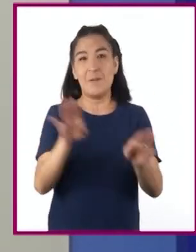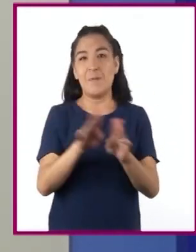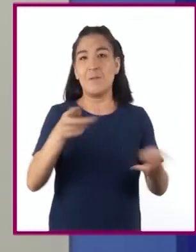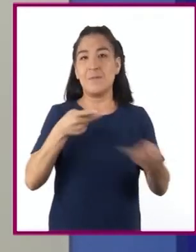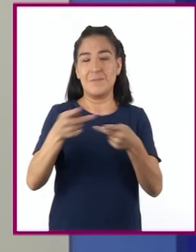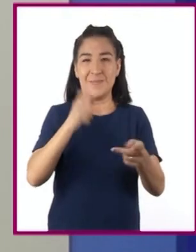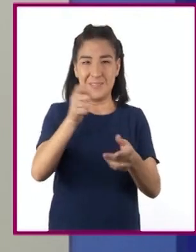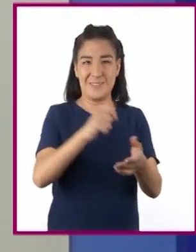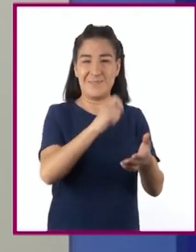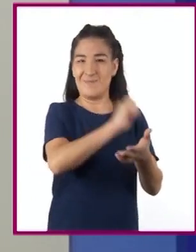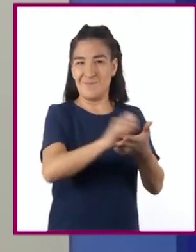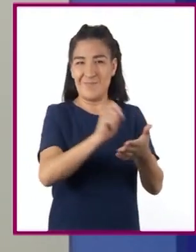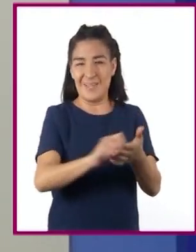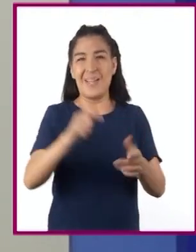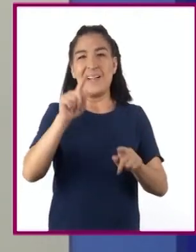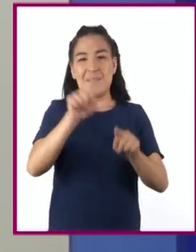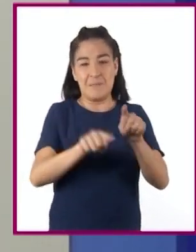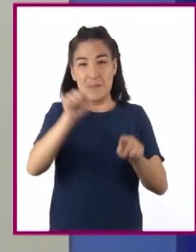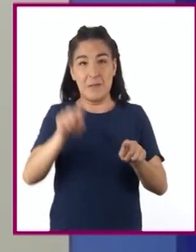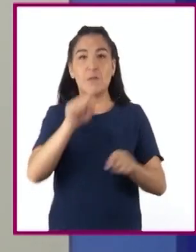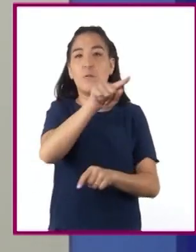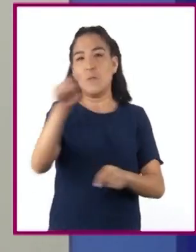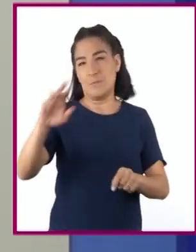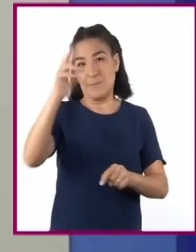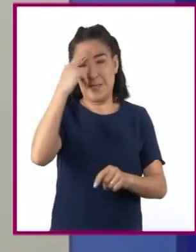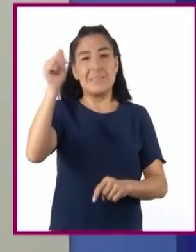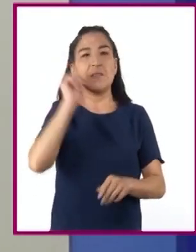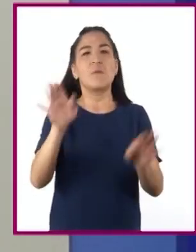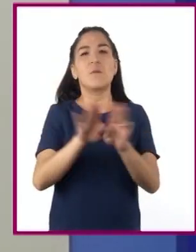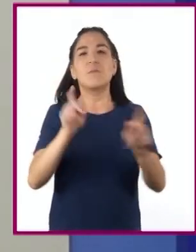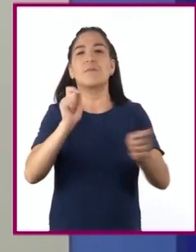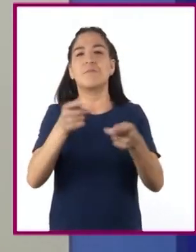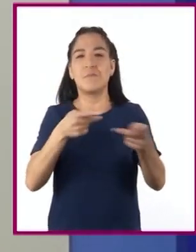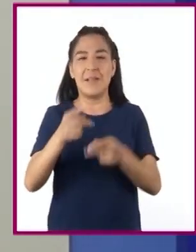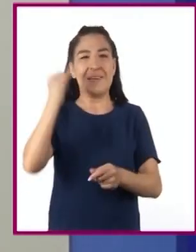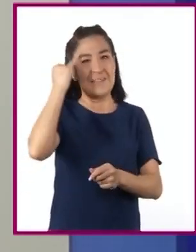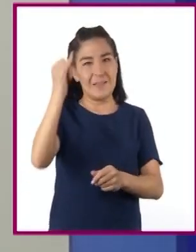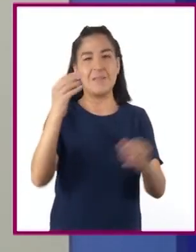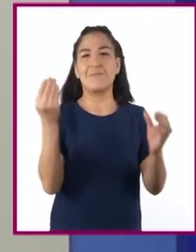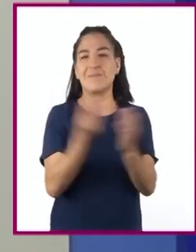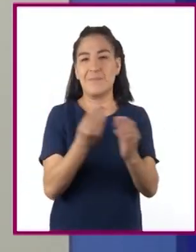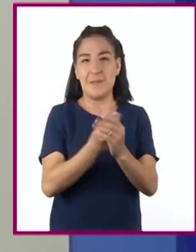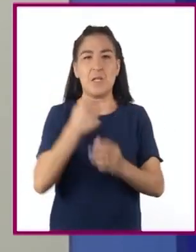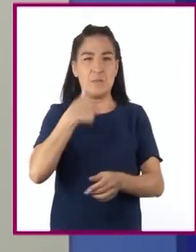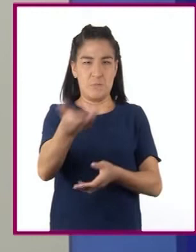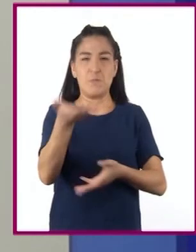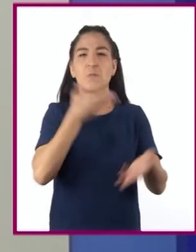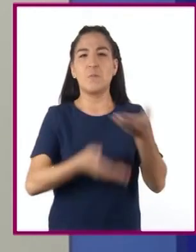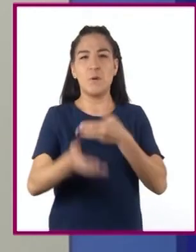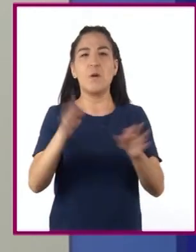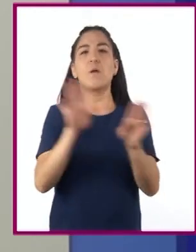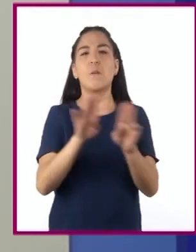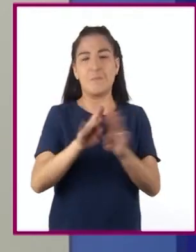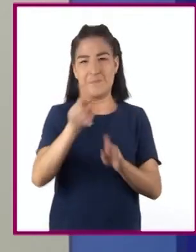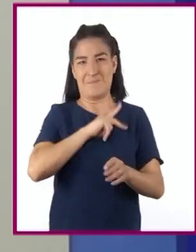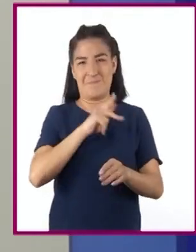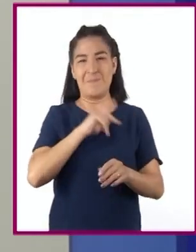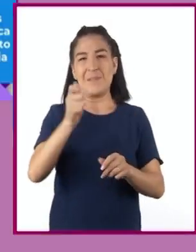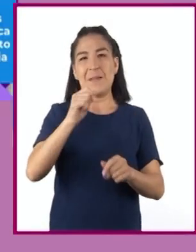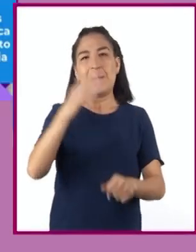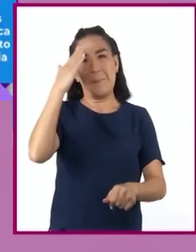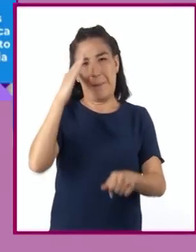gráfico? Recuerden que siempre se elabora con las ideas claves. Les comparto cómo construí mi mapa